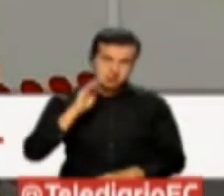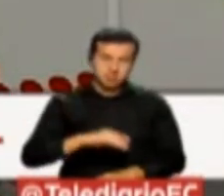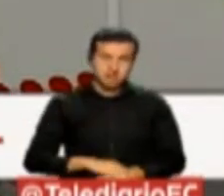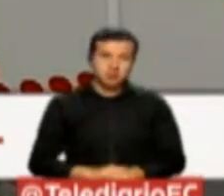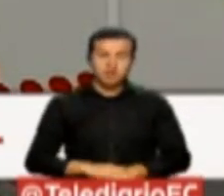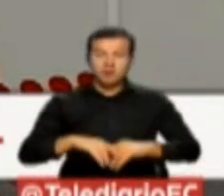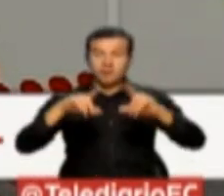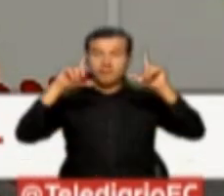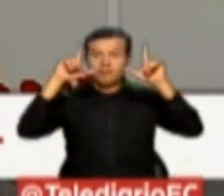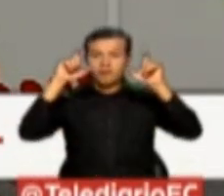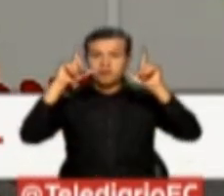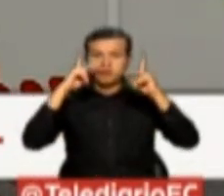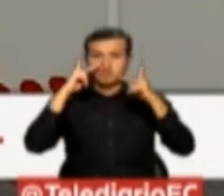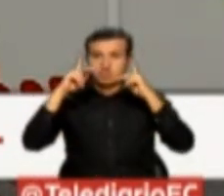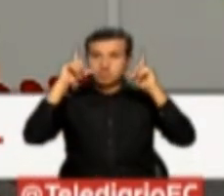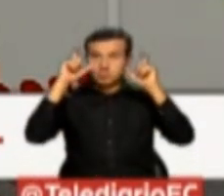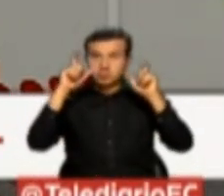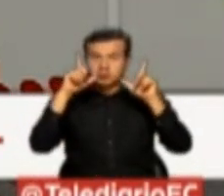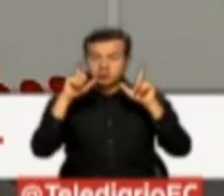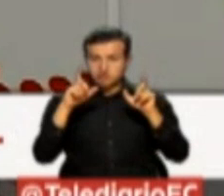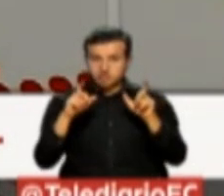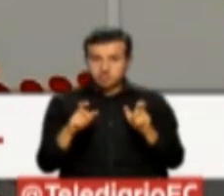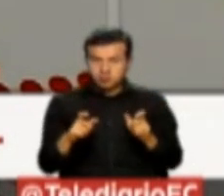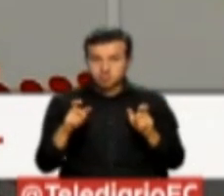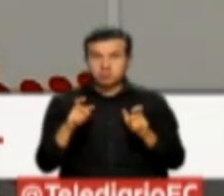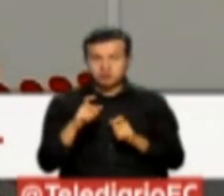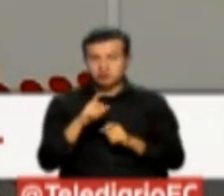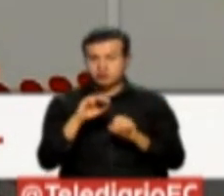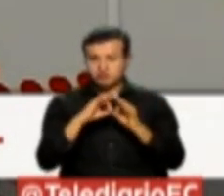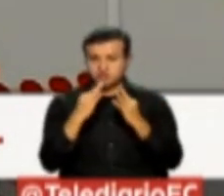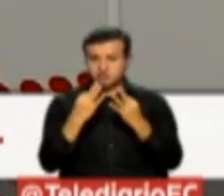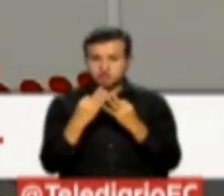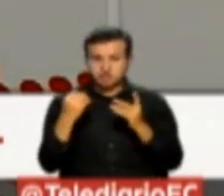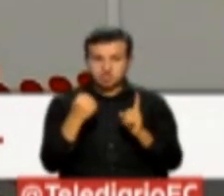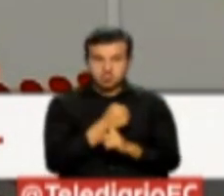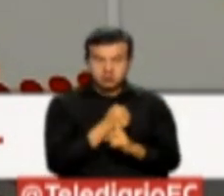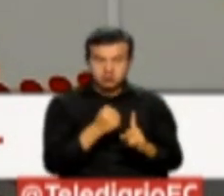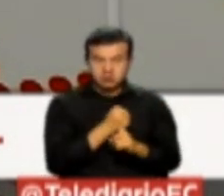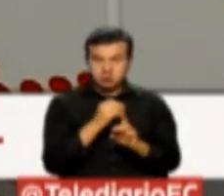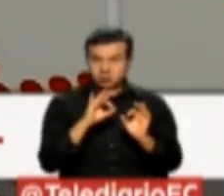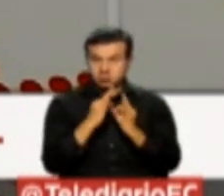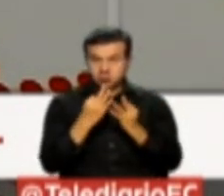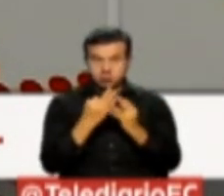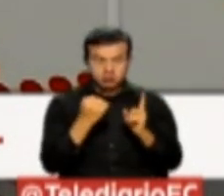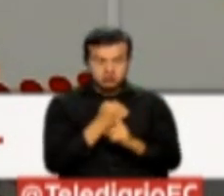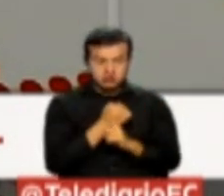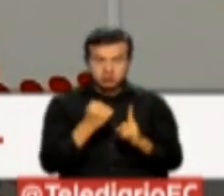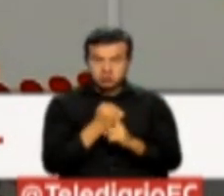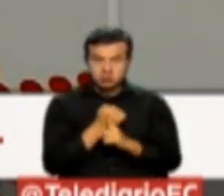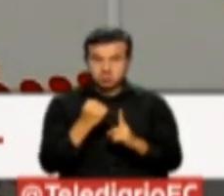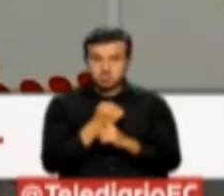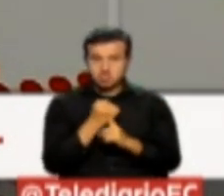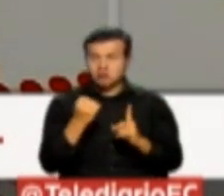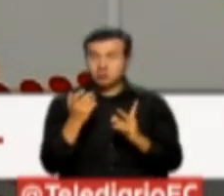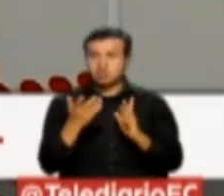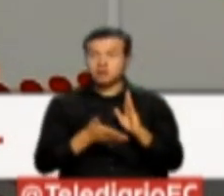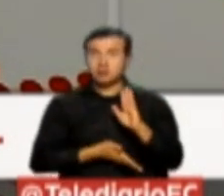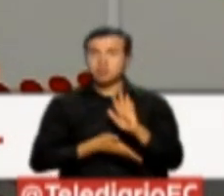unas fotos en las cuales se observa que al parecer la familia agresora está saliendo por los filtros de